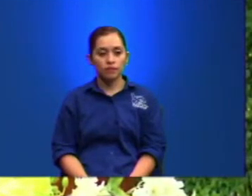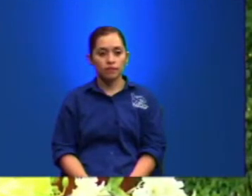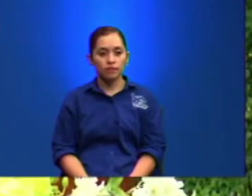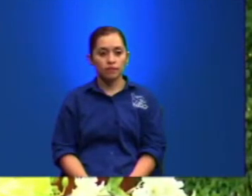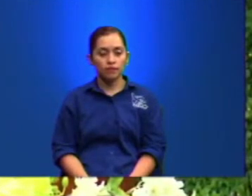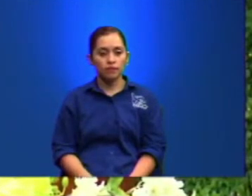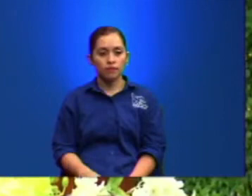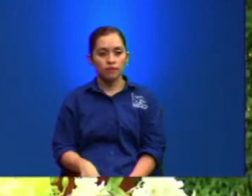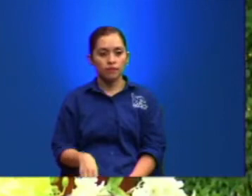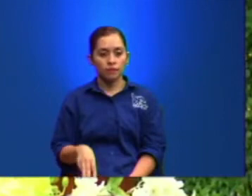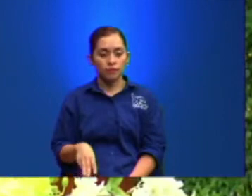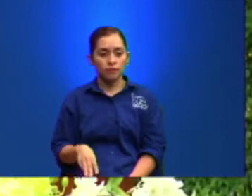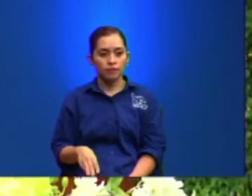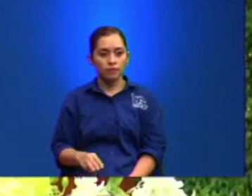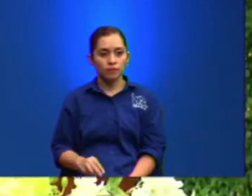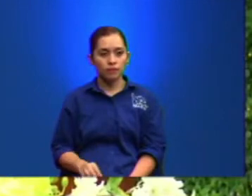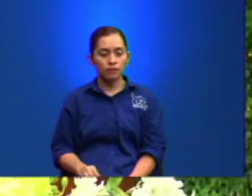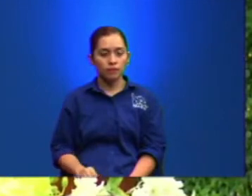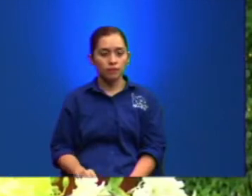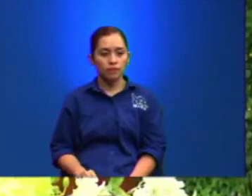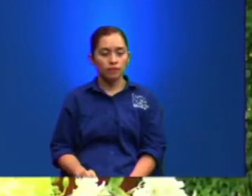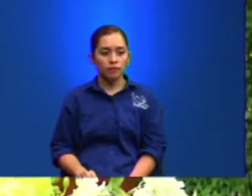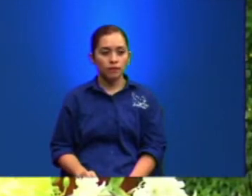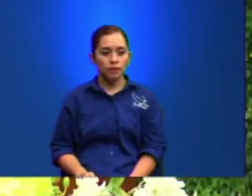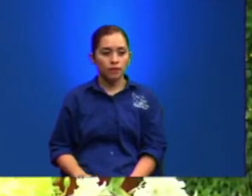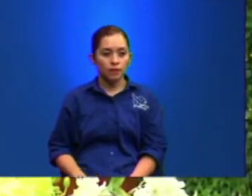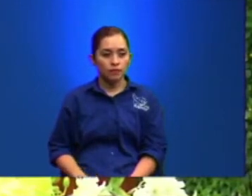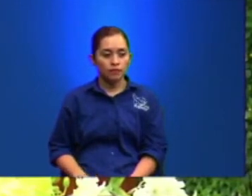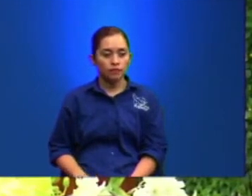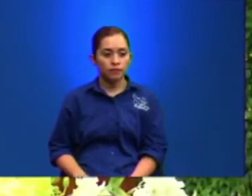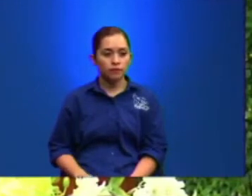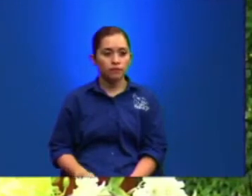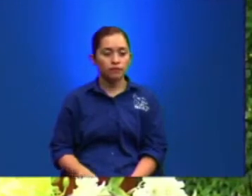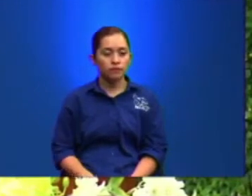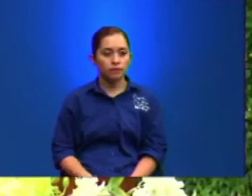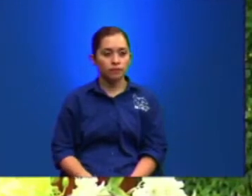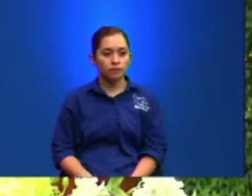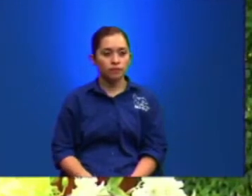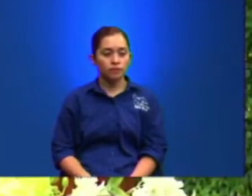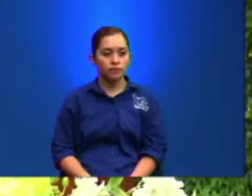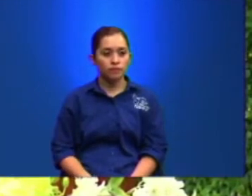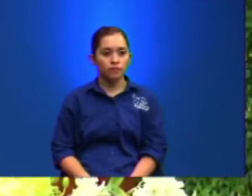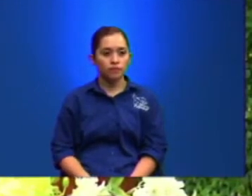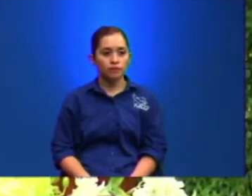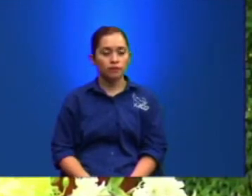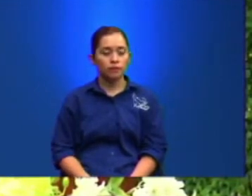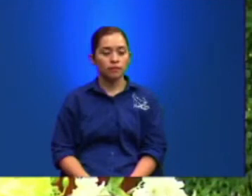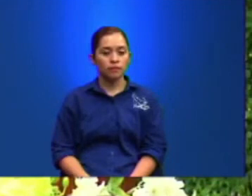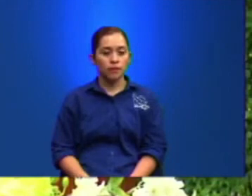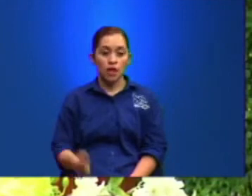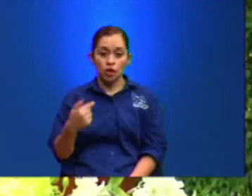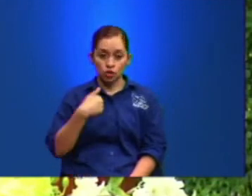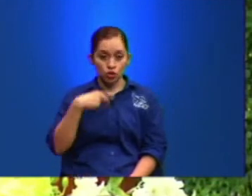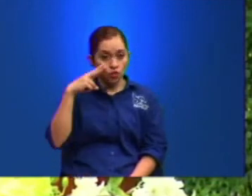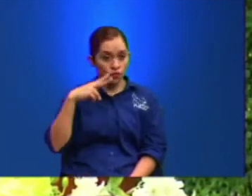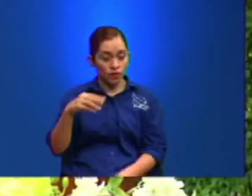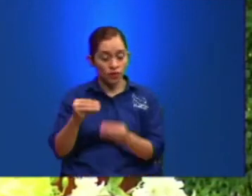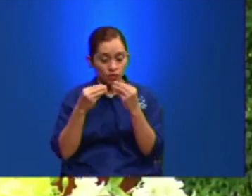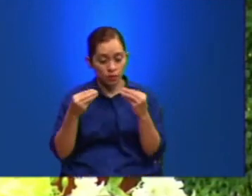si las vienen pero pero mire pues hermano yo veo mucha gente